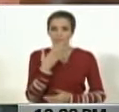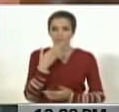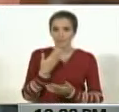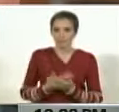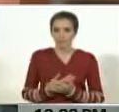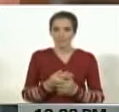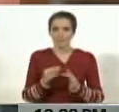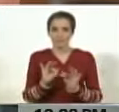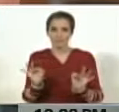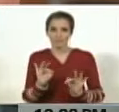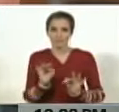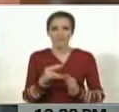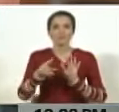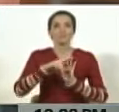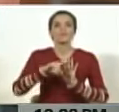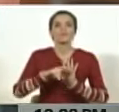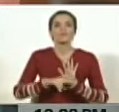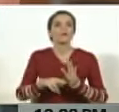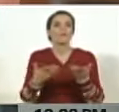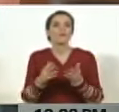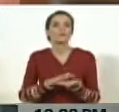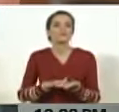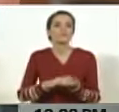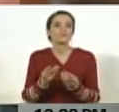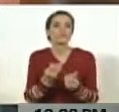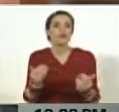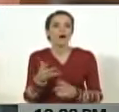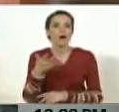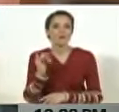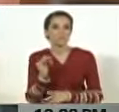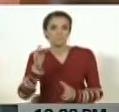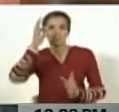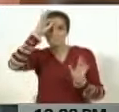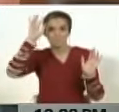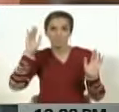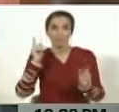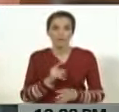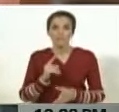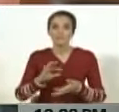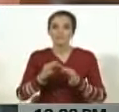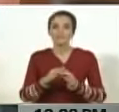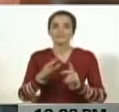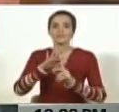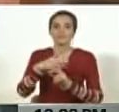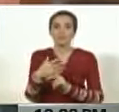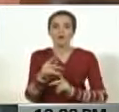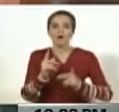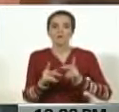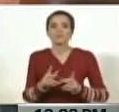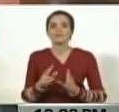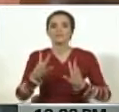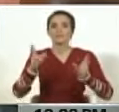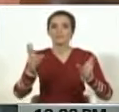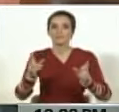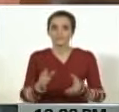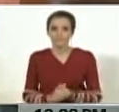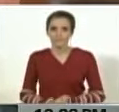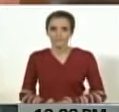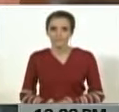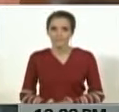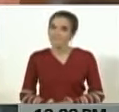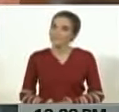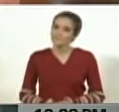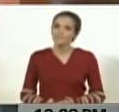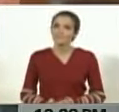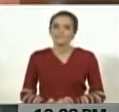planteado en una normativa cuál solución tiene, sino que tienes que interpretar los hechos y arribar a alguna conclusión. Por